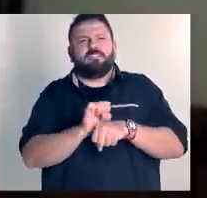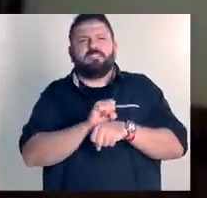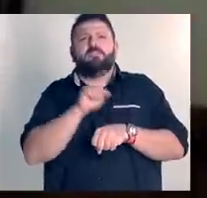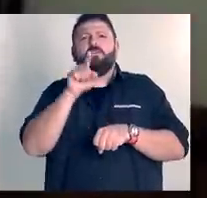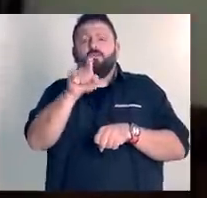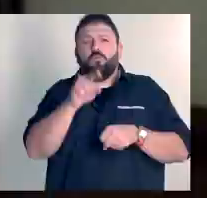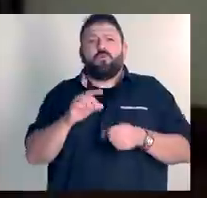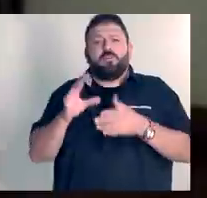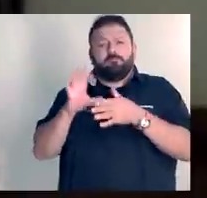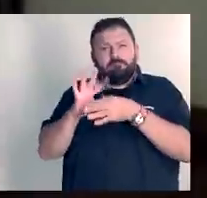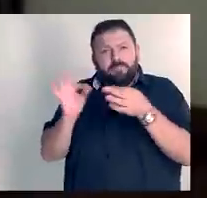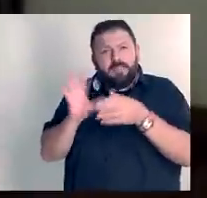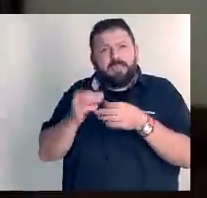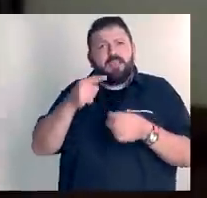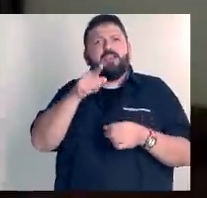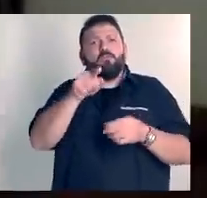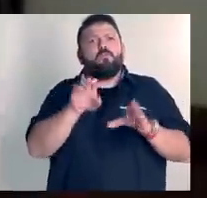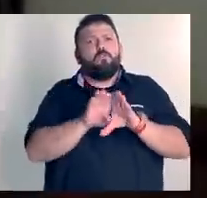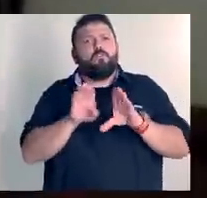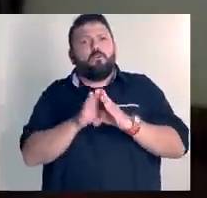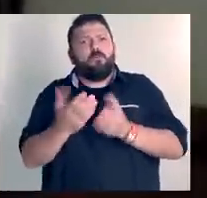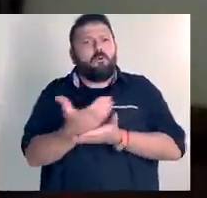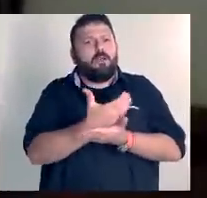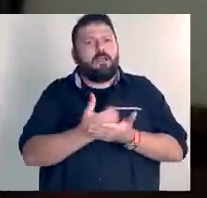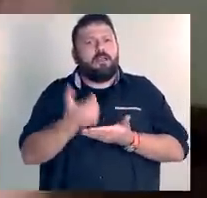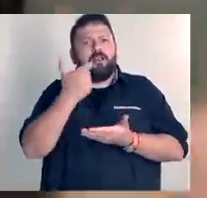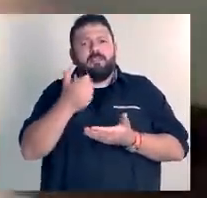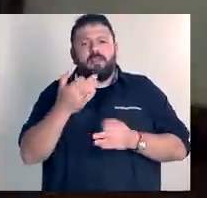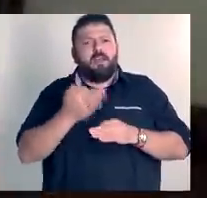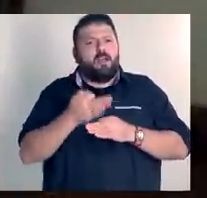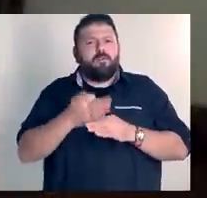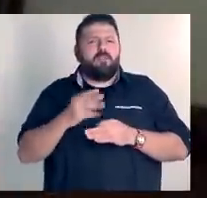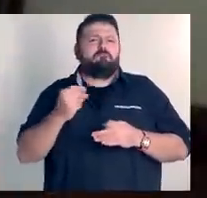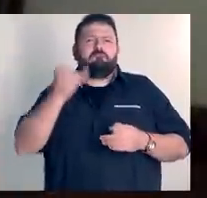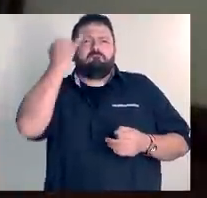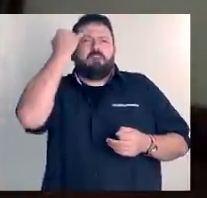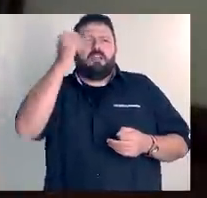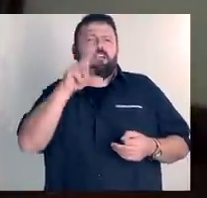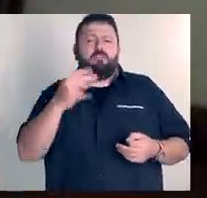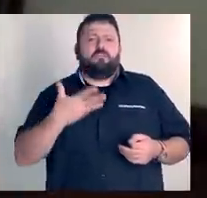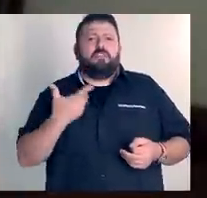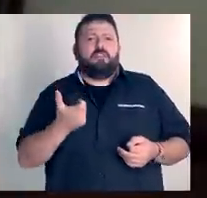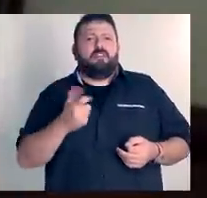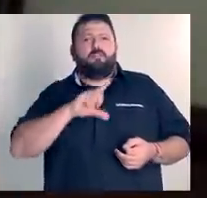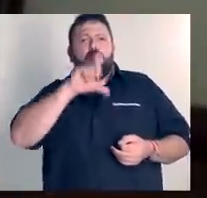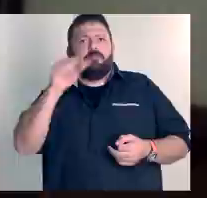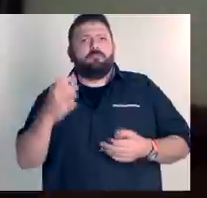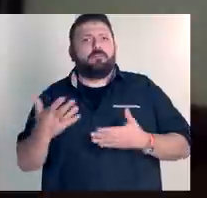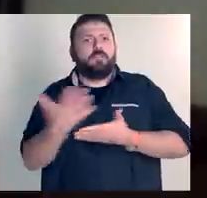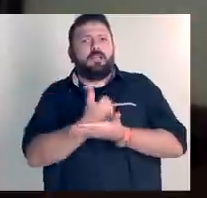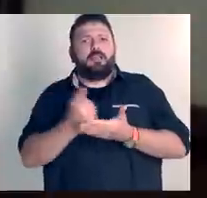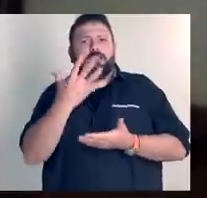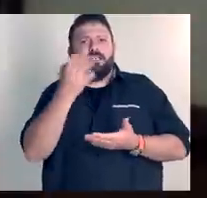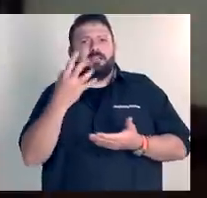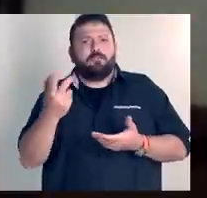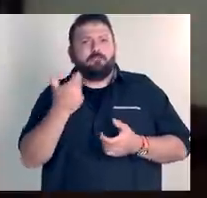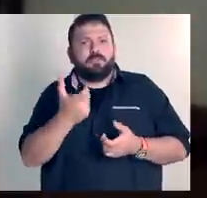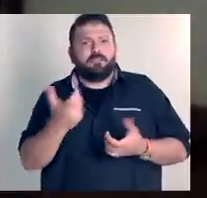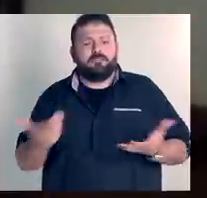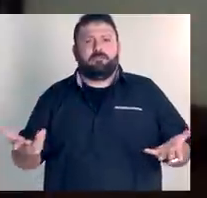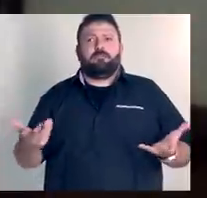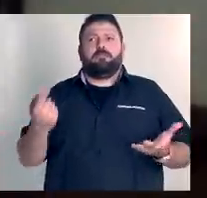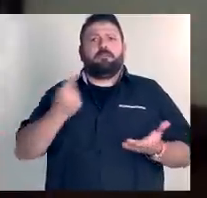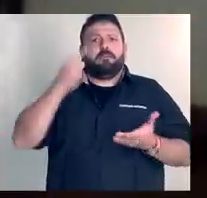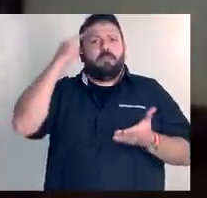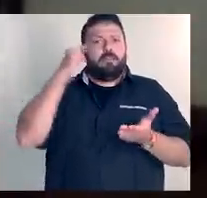ganando. Imagínate que no tienes un peso en la bolsa y que hoy te ganaste 500 pesos y que vas con alguien y le dices, ¿qué crees? Ayer no tenía